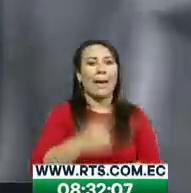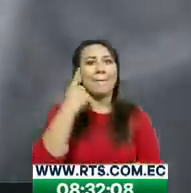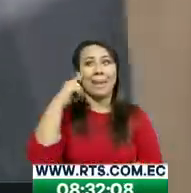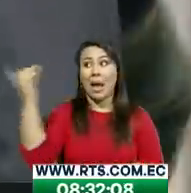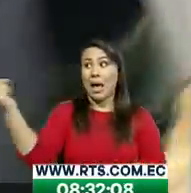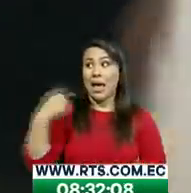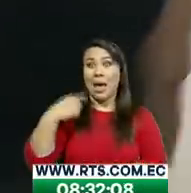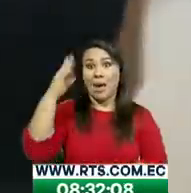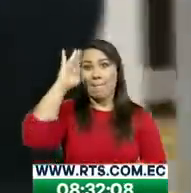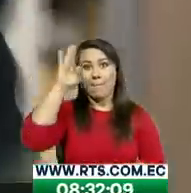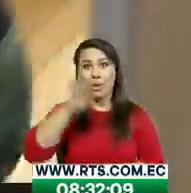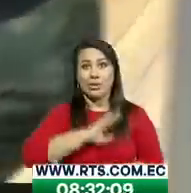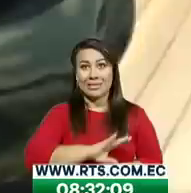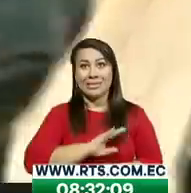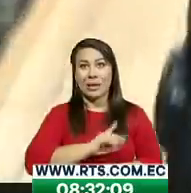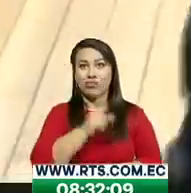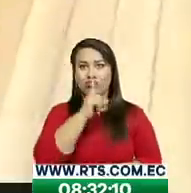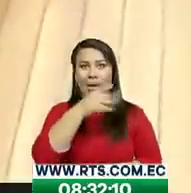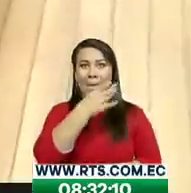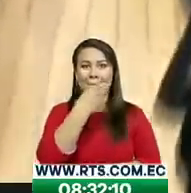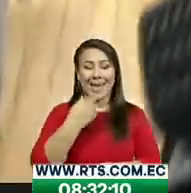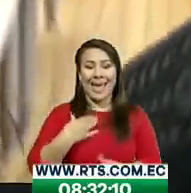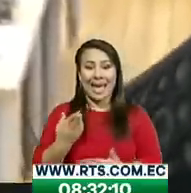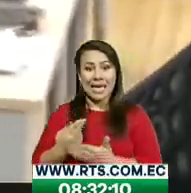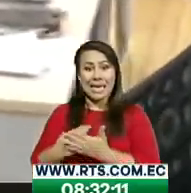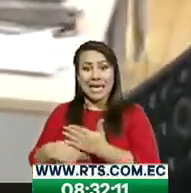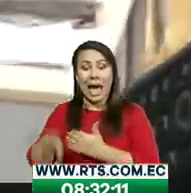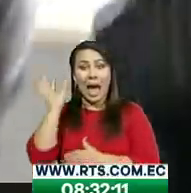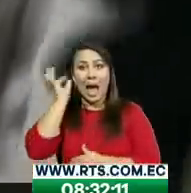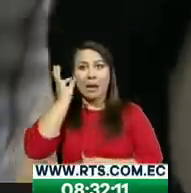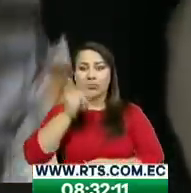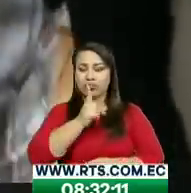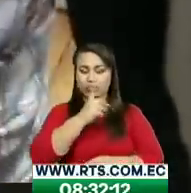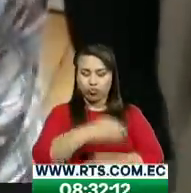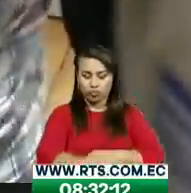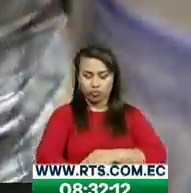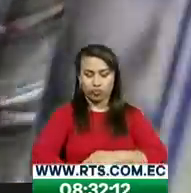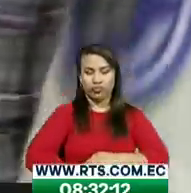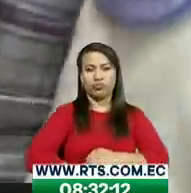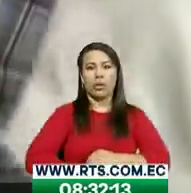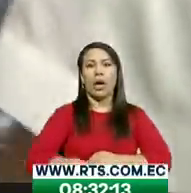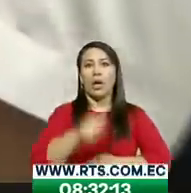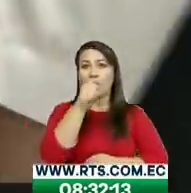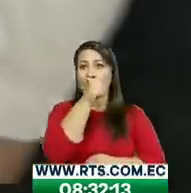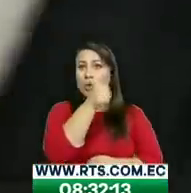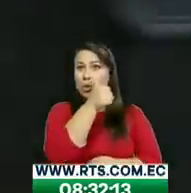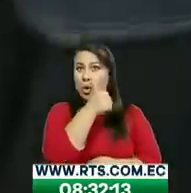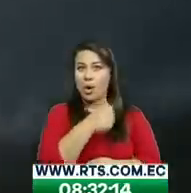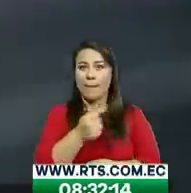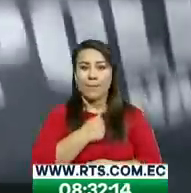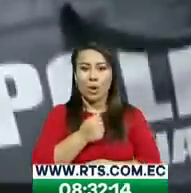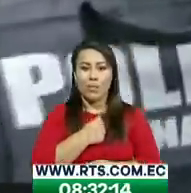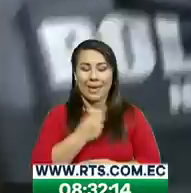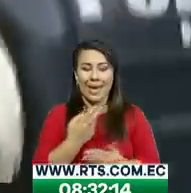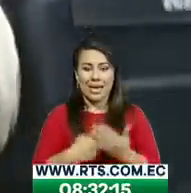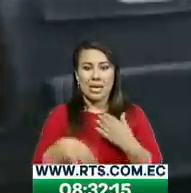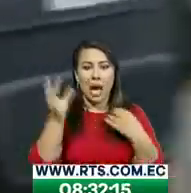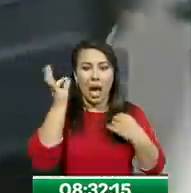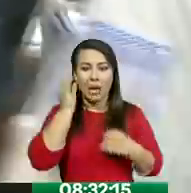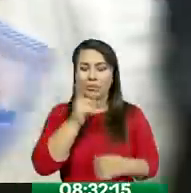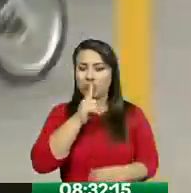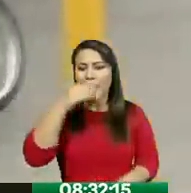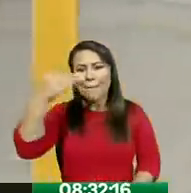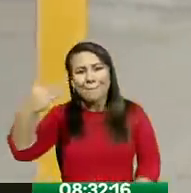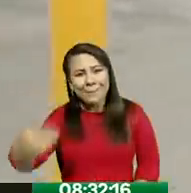para información de primera mano. Primero nos enlazamos con nuestro compañero Charlie Pisa, quien se encuentra en el norte de